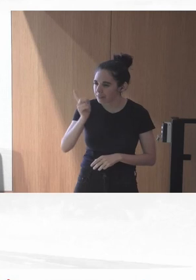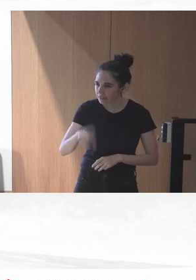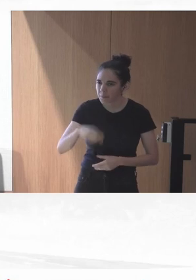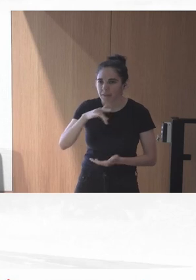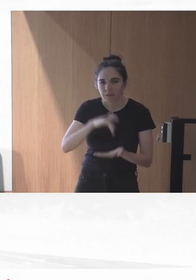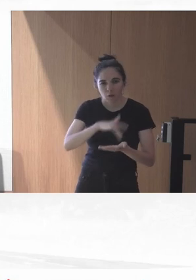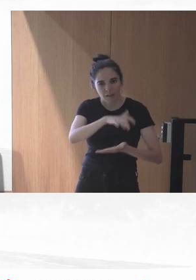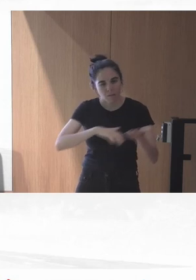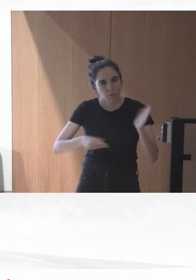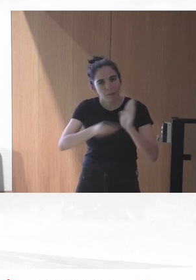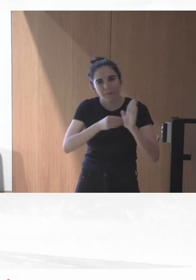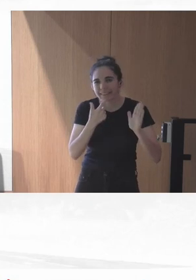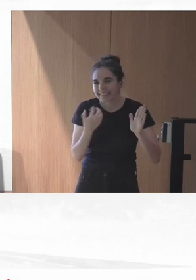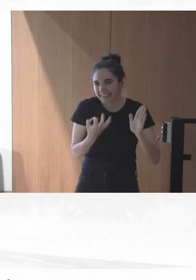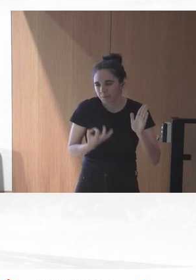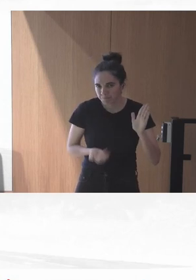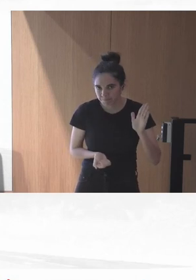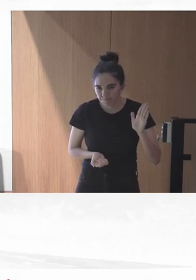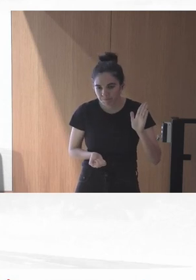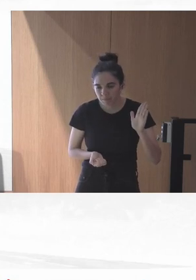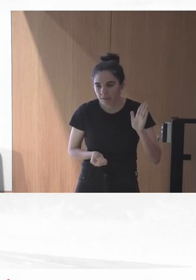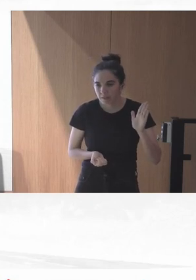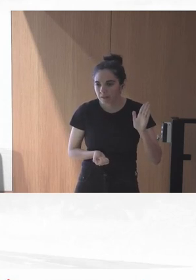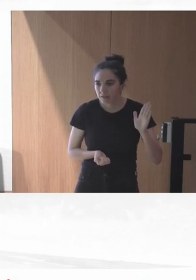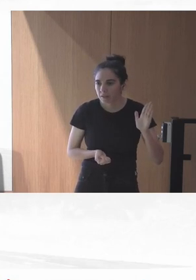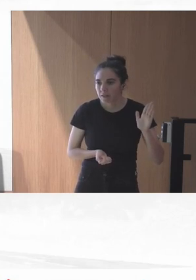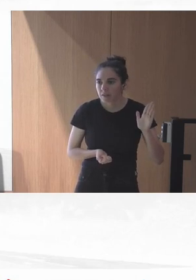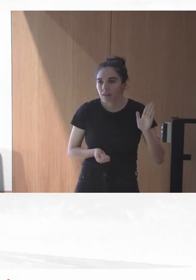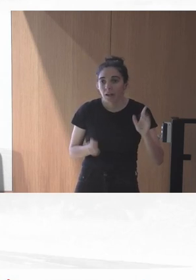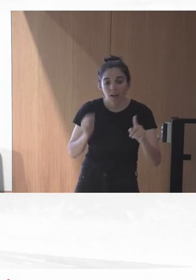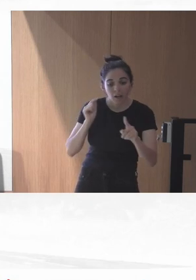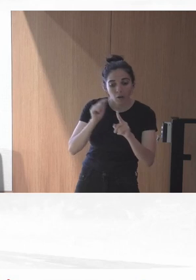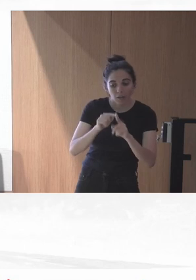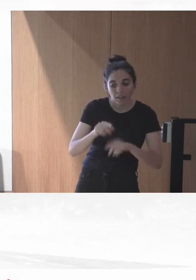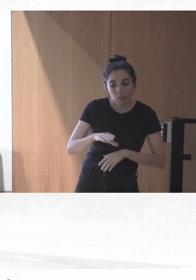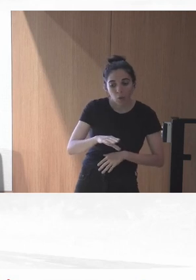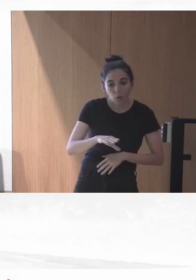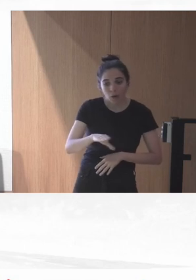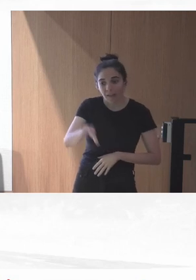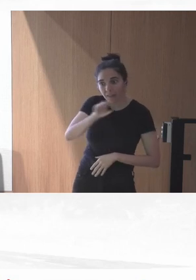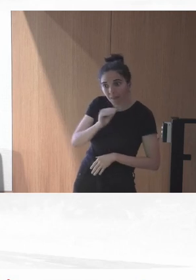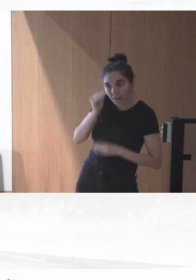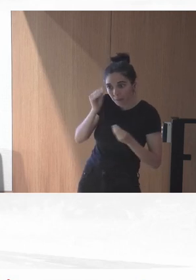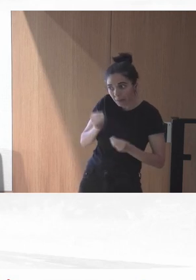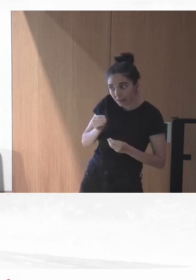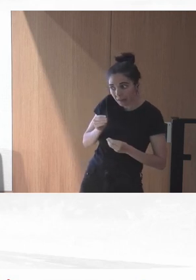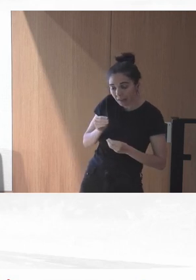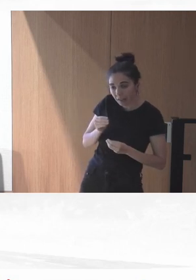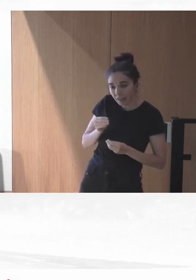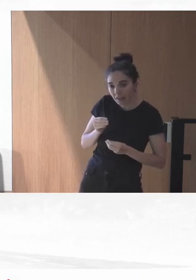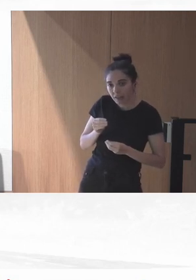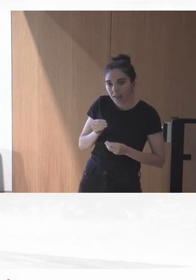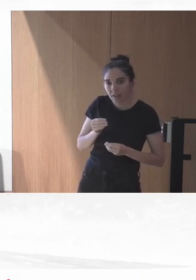reflejamos en el informe que para garantizar la comprensión no se realizaran preguntas o